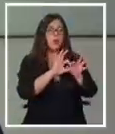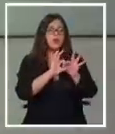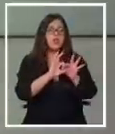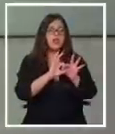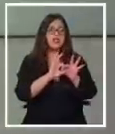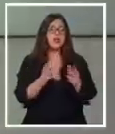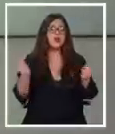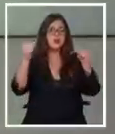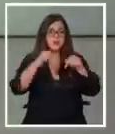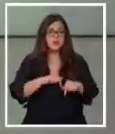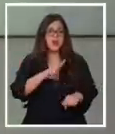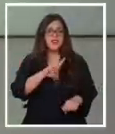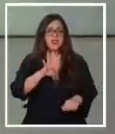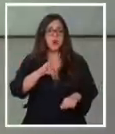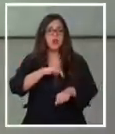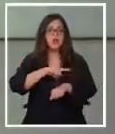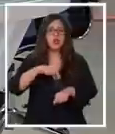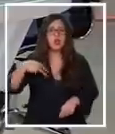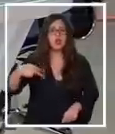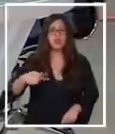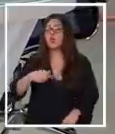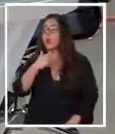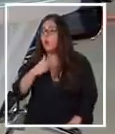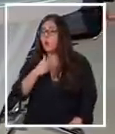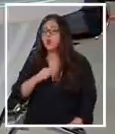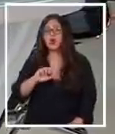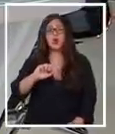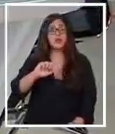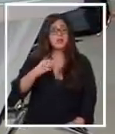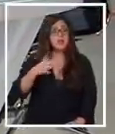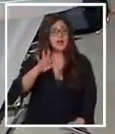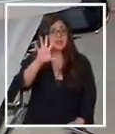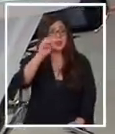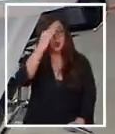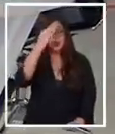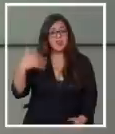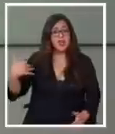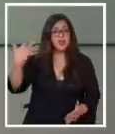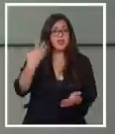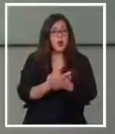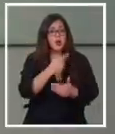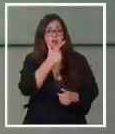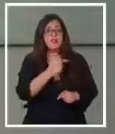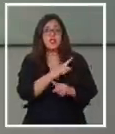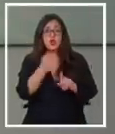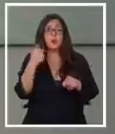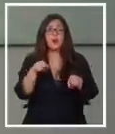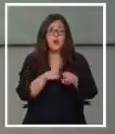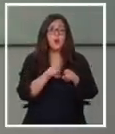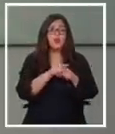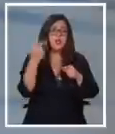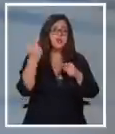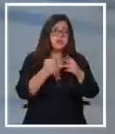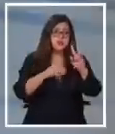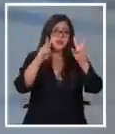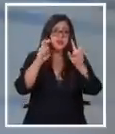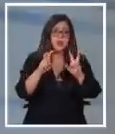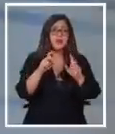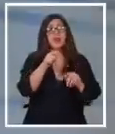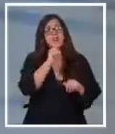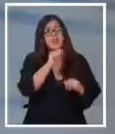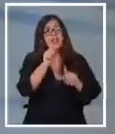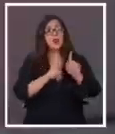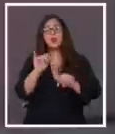visitar el estudio de 24 horas injustas primero 50 días que era sencillo sencillo pero lo pasamos por casi todos los temas que teníamos acá faltaron